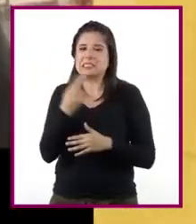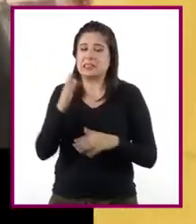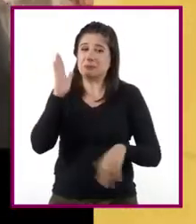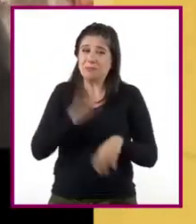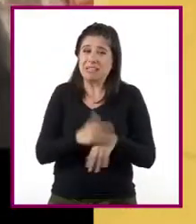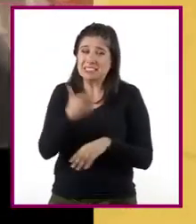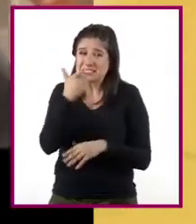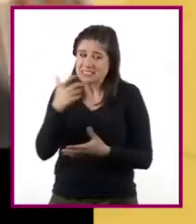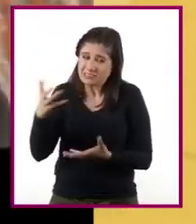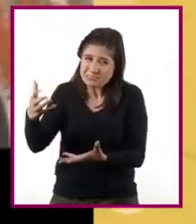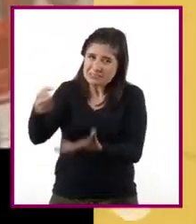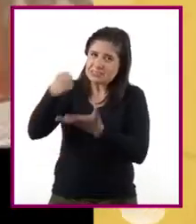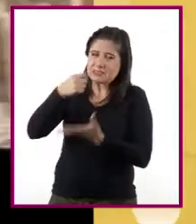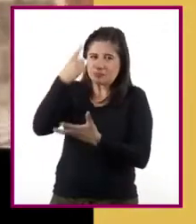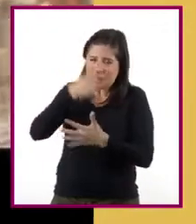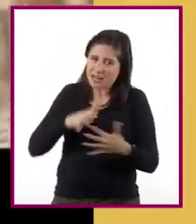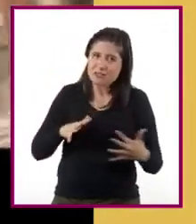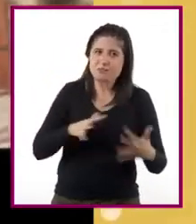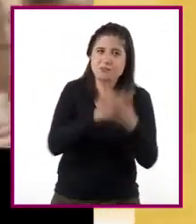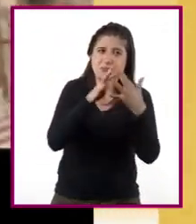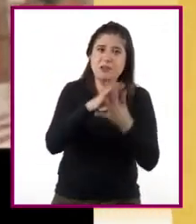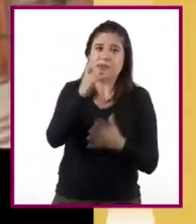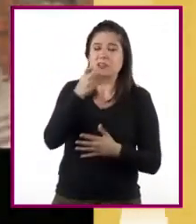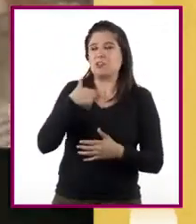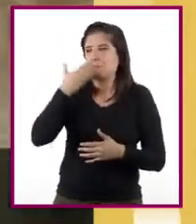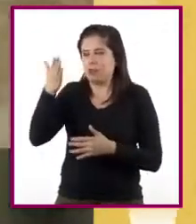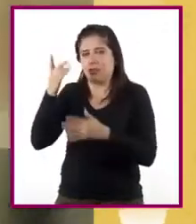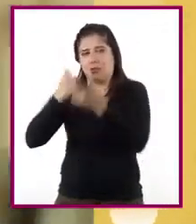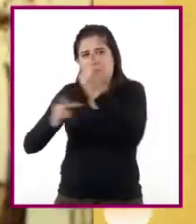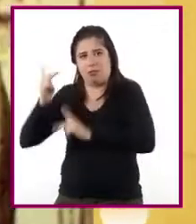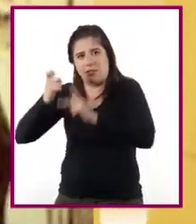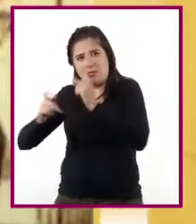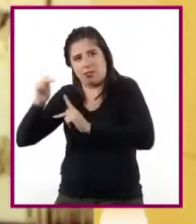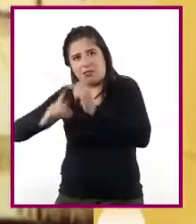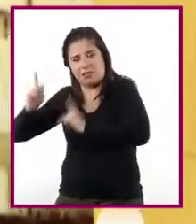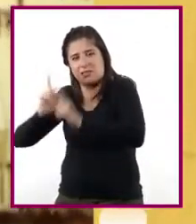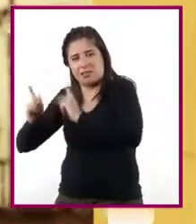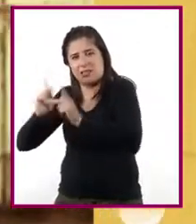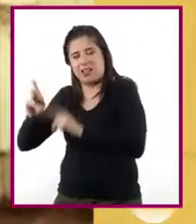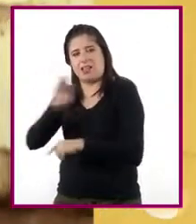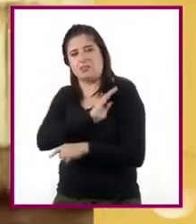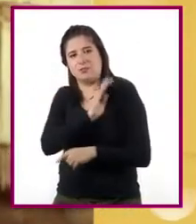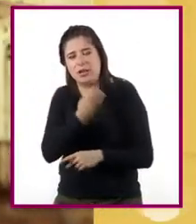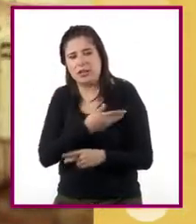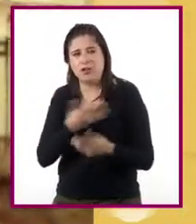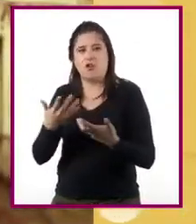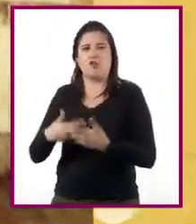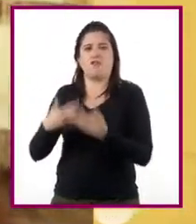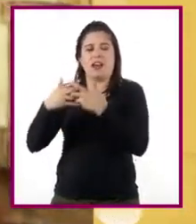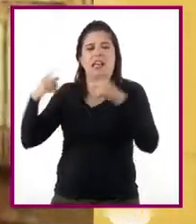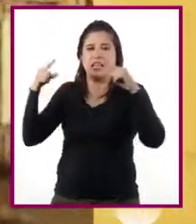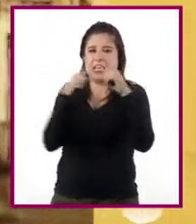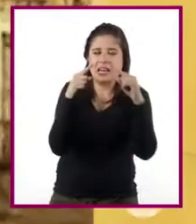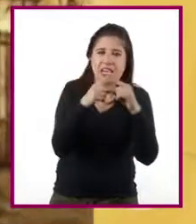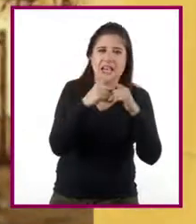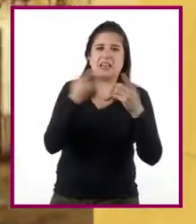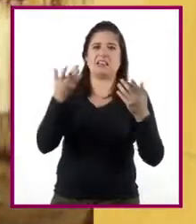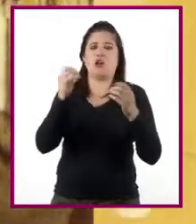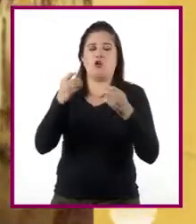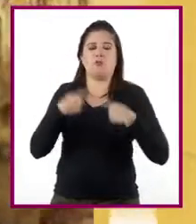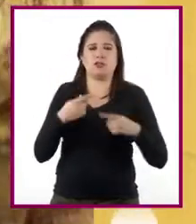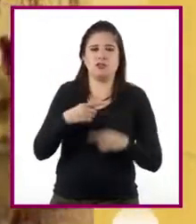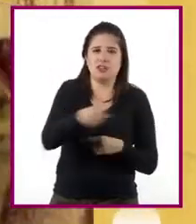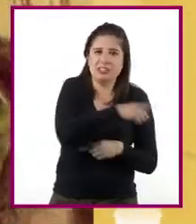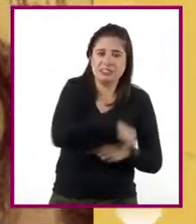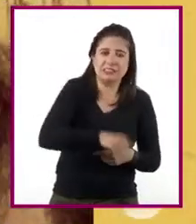lo que constantemente pedía dinero prestado a la población, españoles, a las corporaciones, la iglesia o los